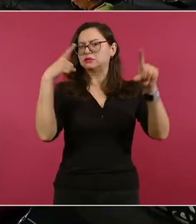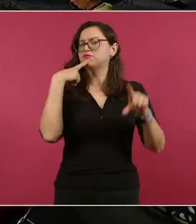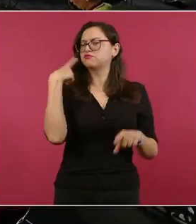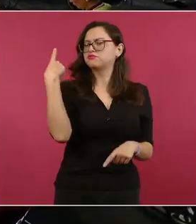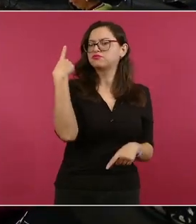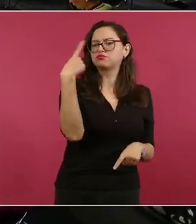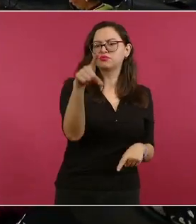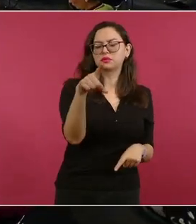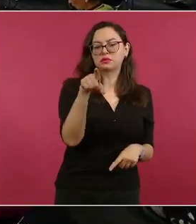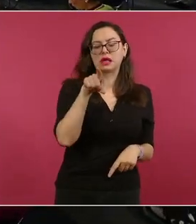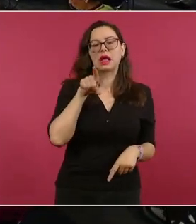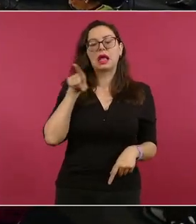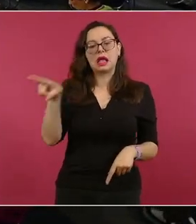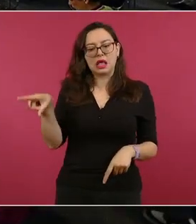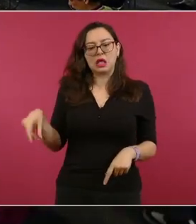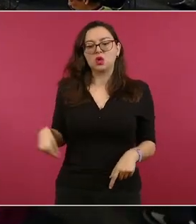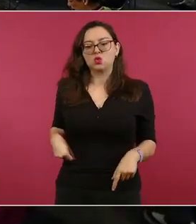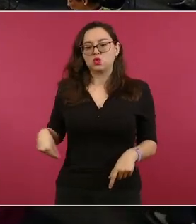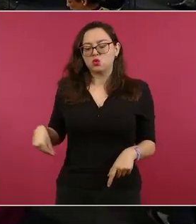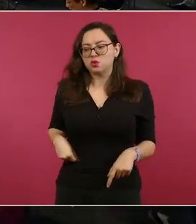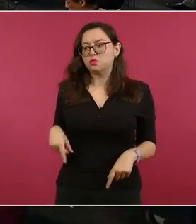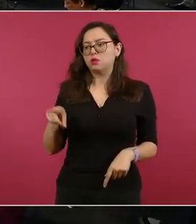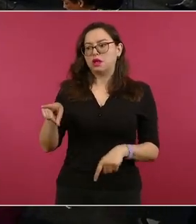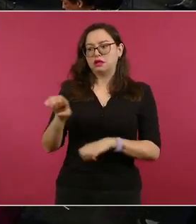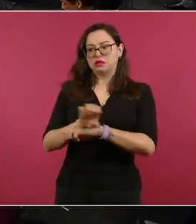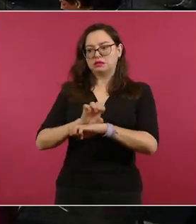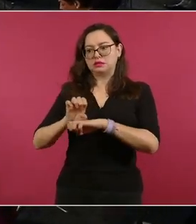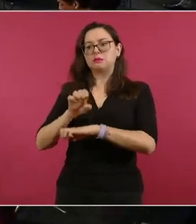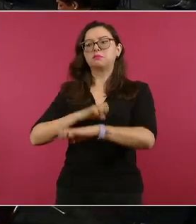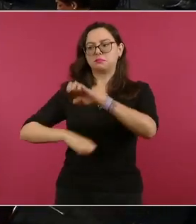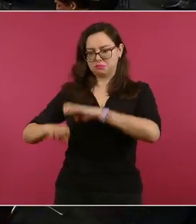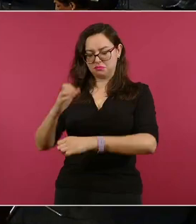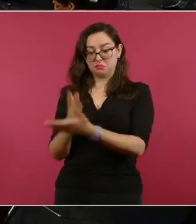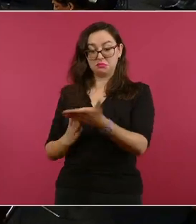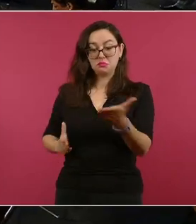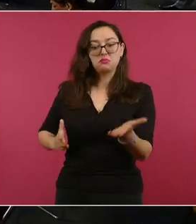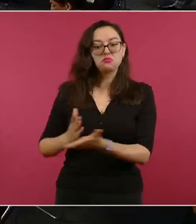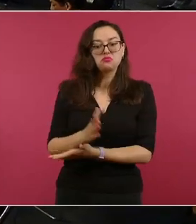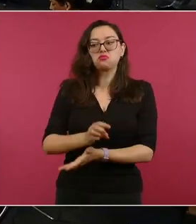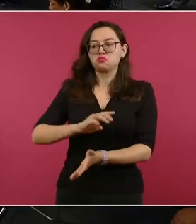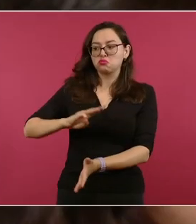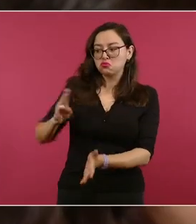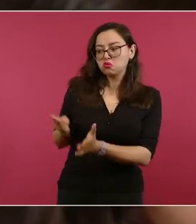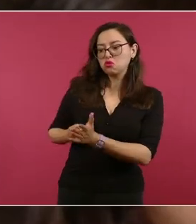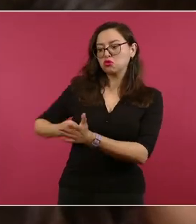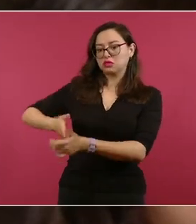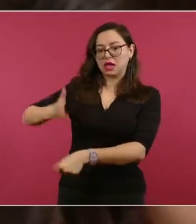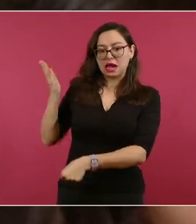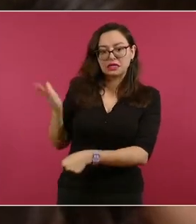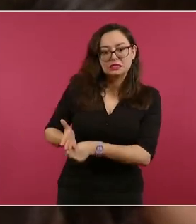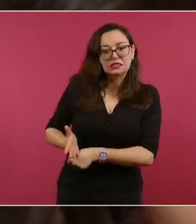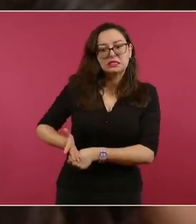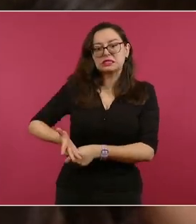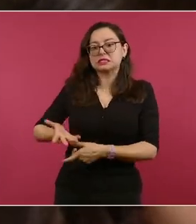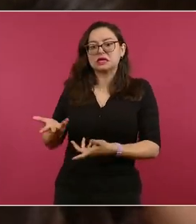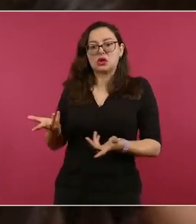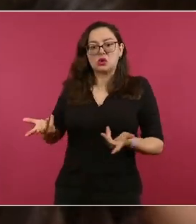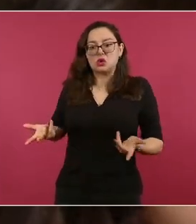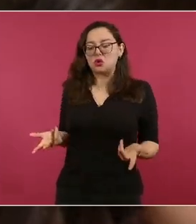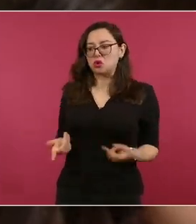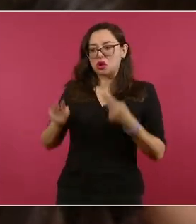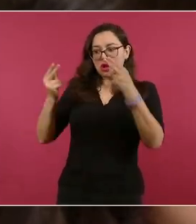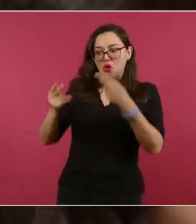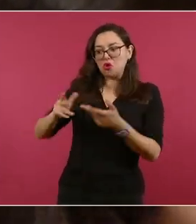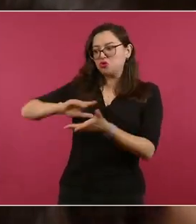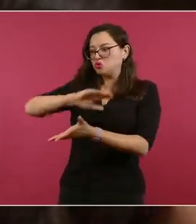le reconozca como responsable de este agravio? ¿Tendrá implicaciones económicas, implicaciones de índole mercantil? ¿Cuál es